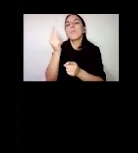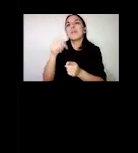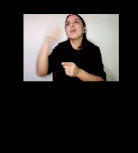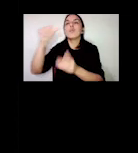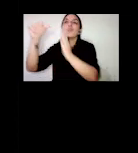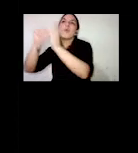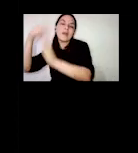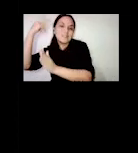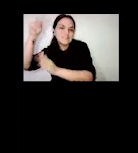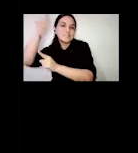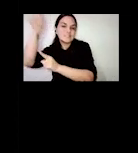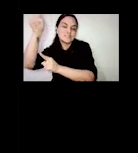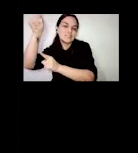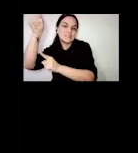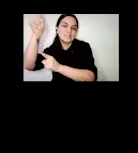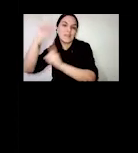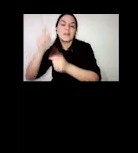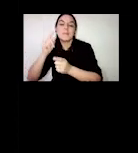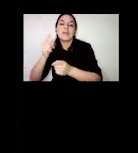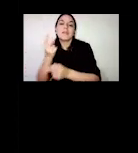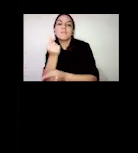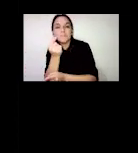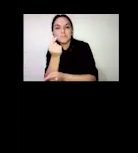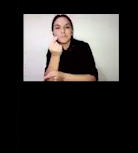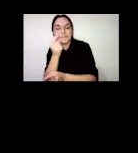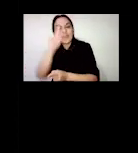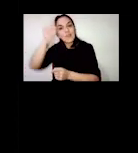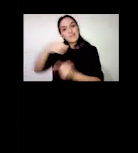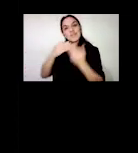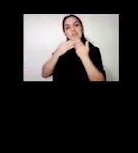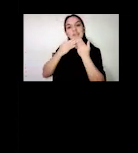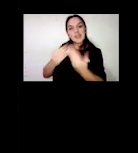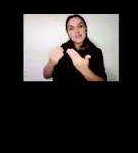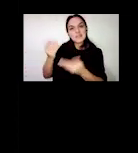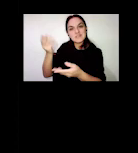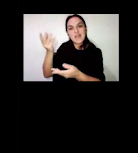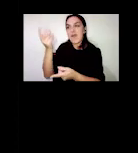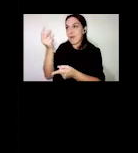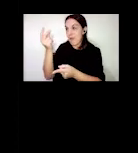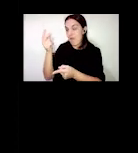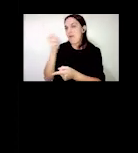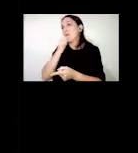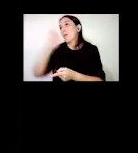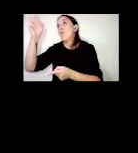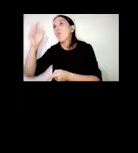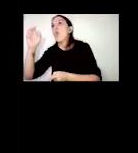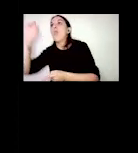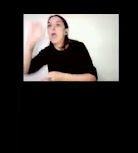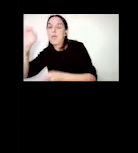exterior y a los importes que se generen por la realización de estos activos financieros.